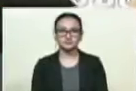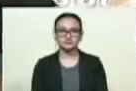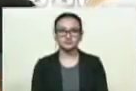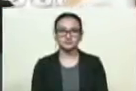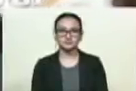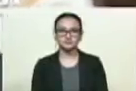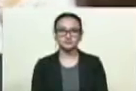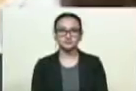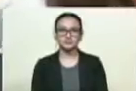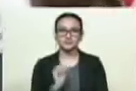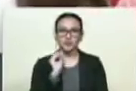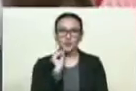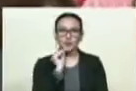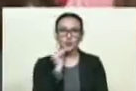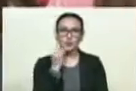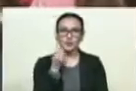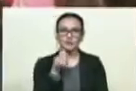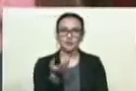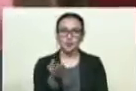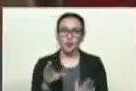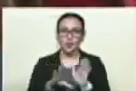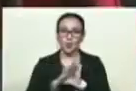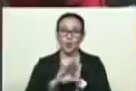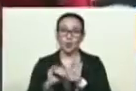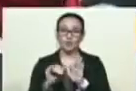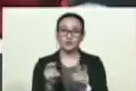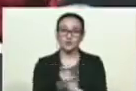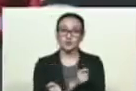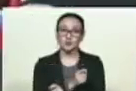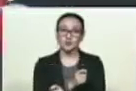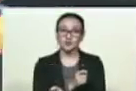¡La juventud constituyente!